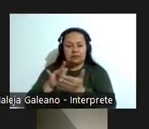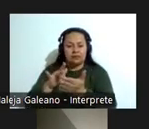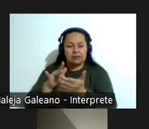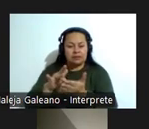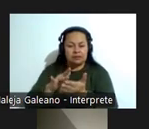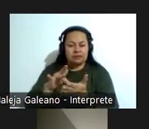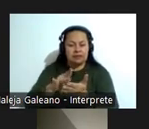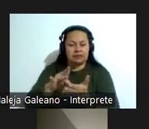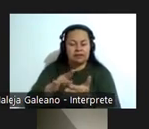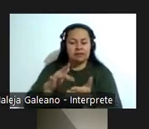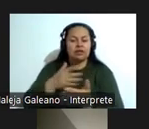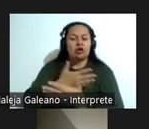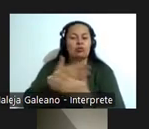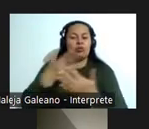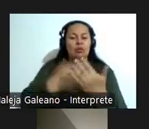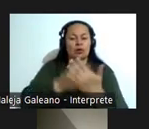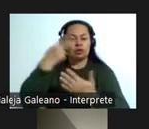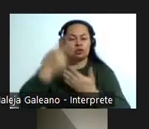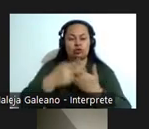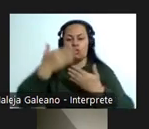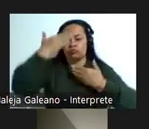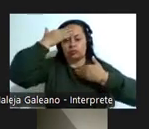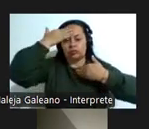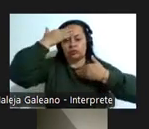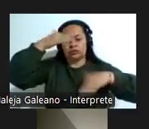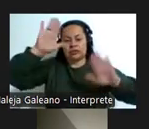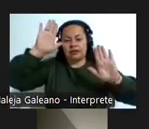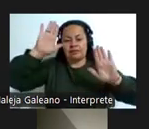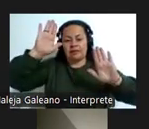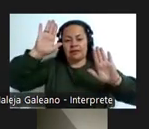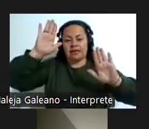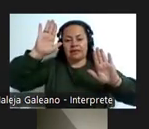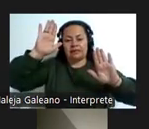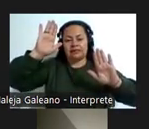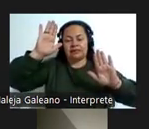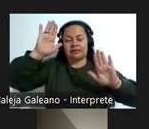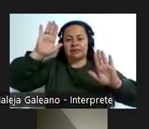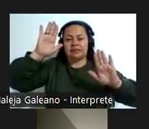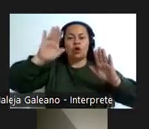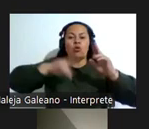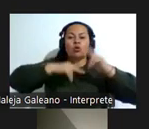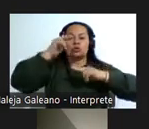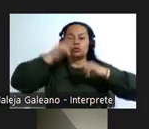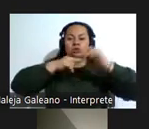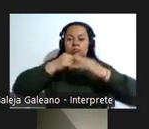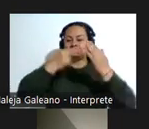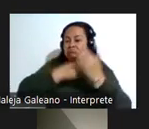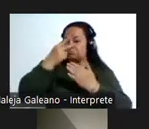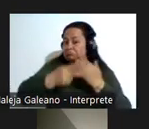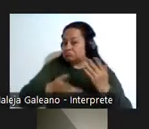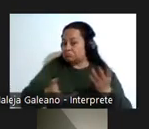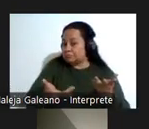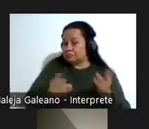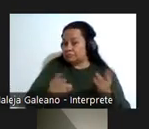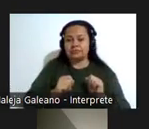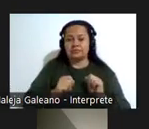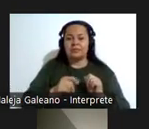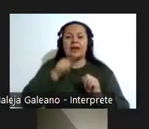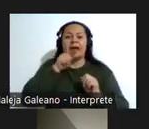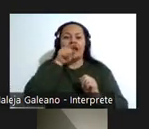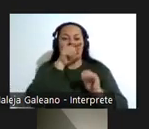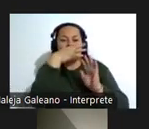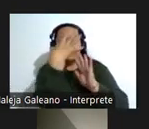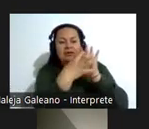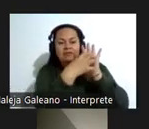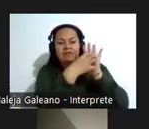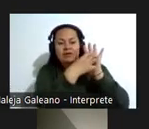de ese proyecto o nunca más vuelves a saber de las personas con quienes construyes ese proyecto. Ahí en una imagen